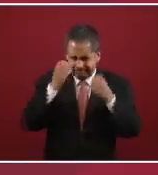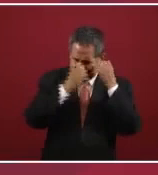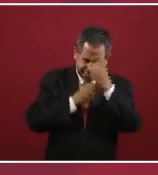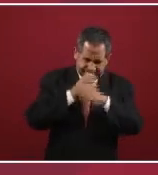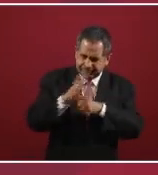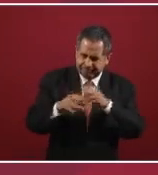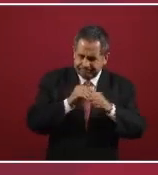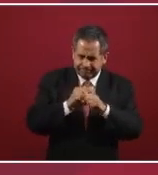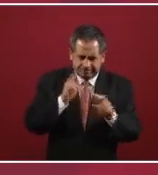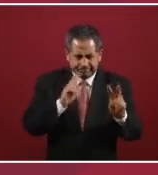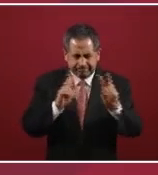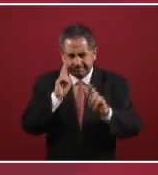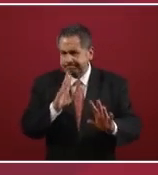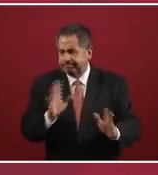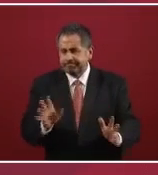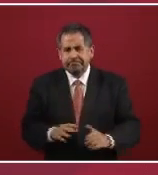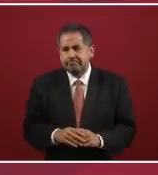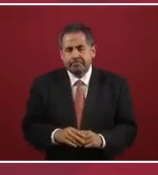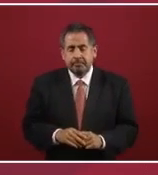eso